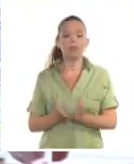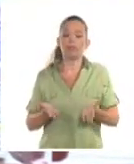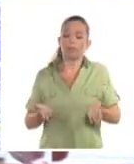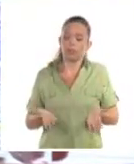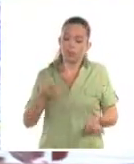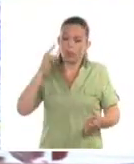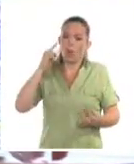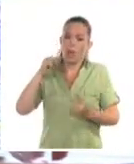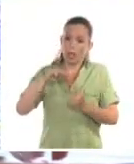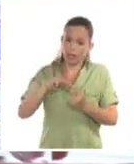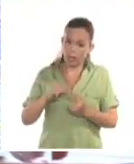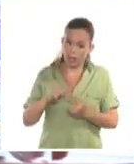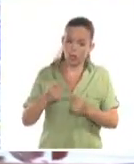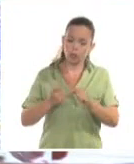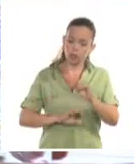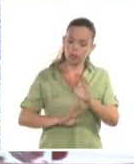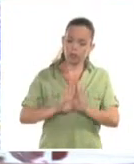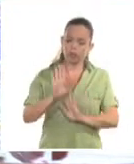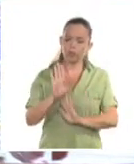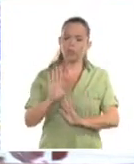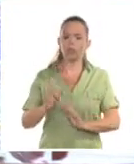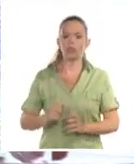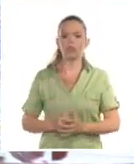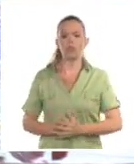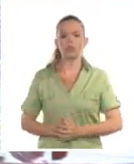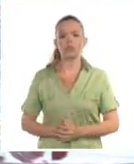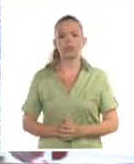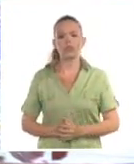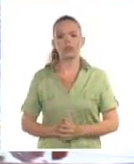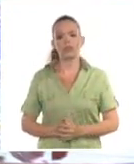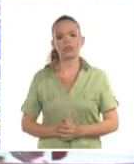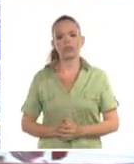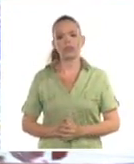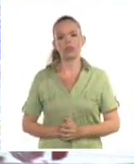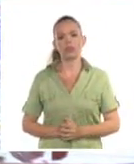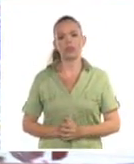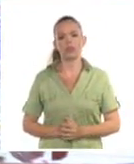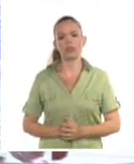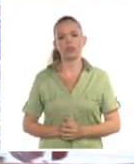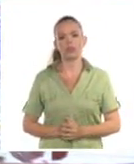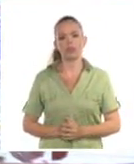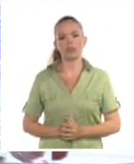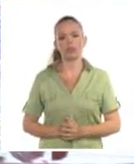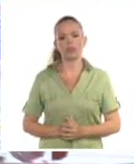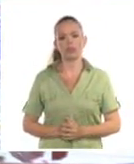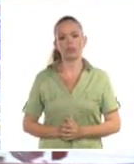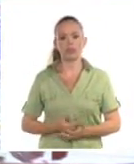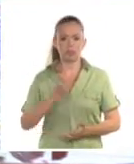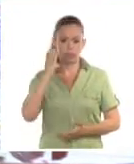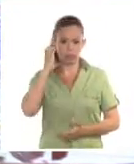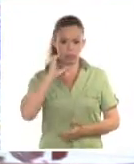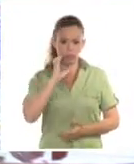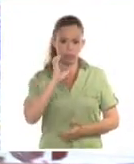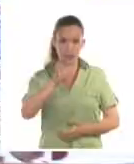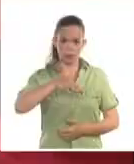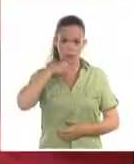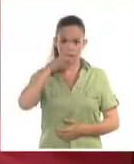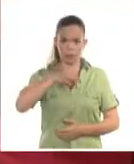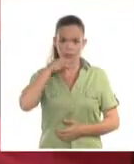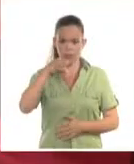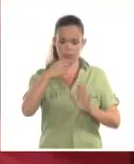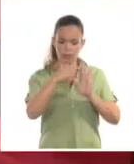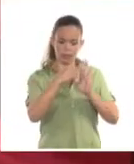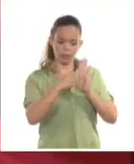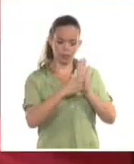éxito de esta de estas proyecciones de gobierno marrero Cruz señaló que las indicaciones para aplicar